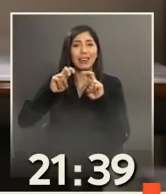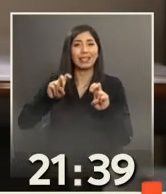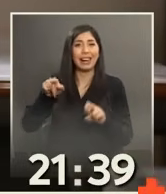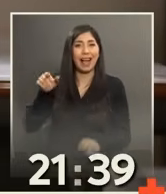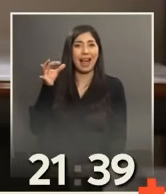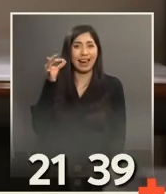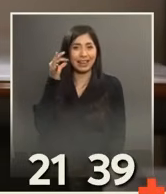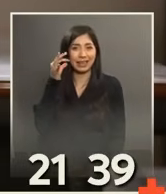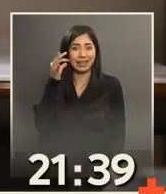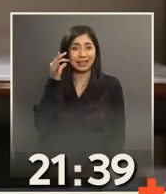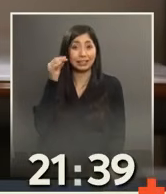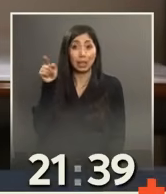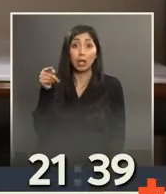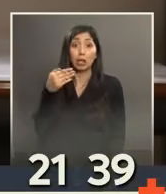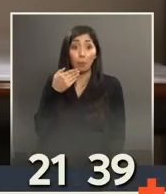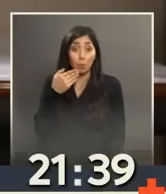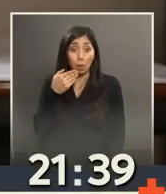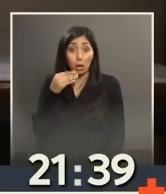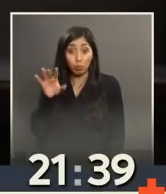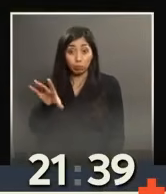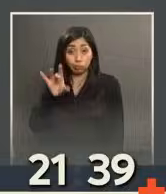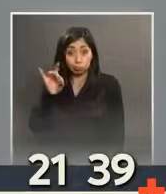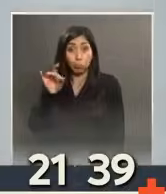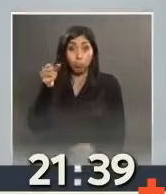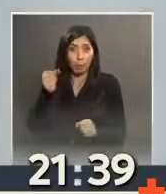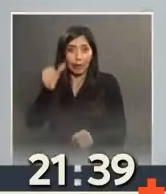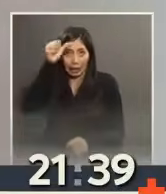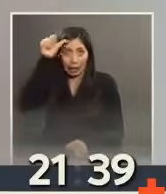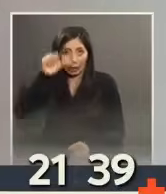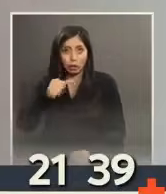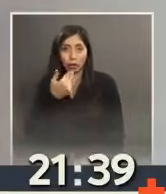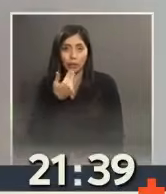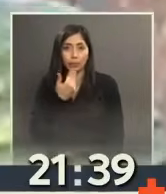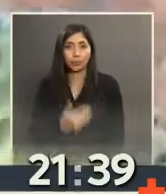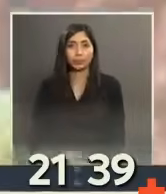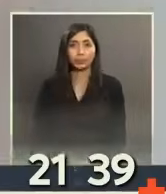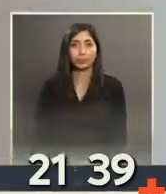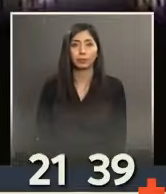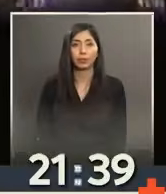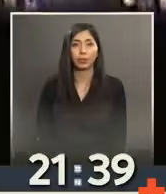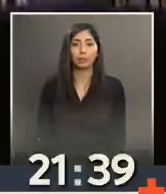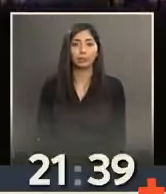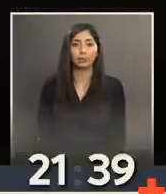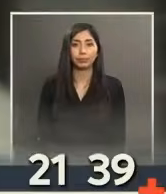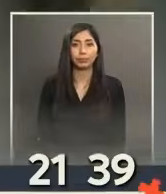se tendrá la calidad imputada que sus conductas ameritan.